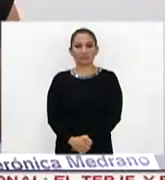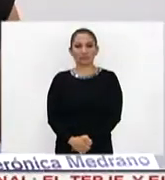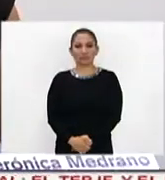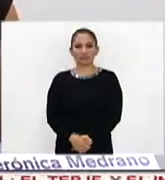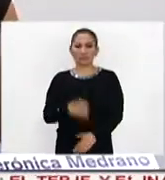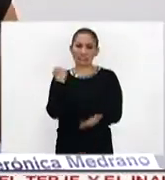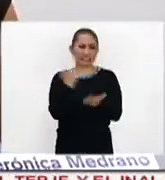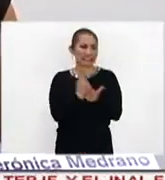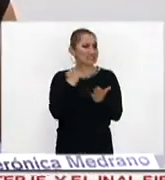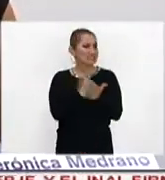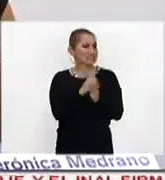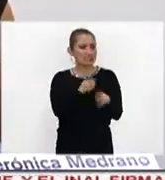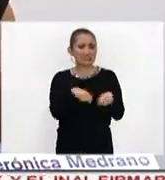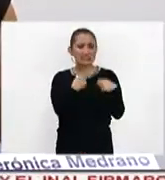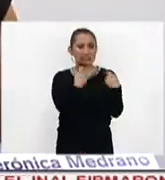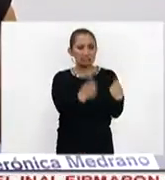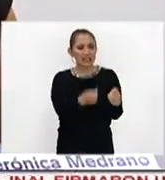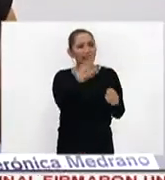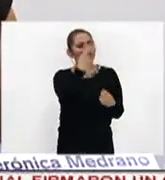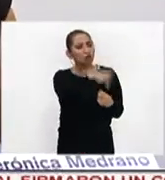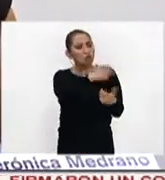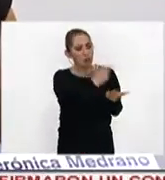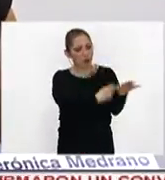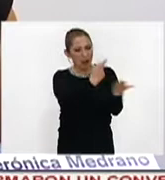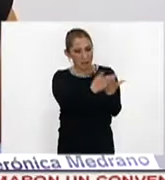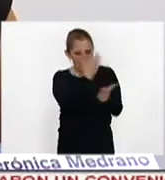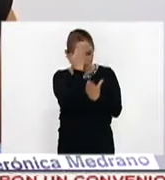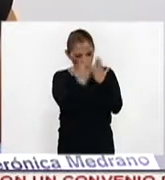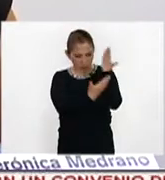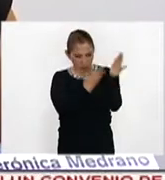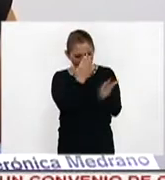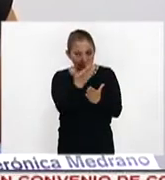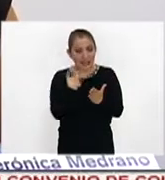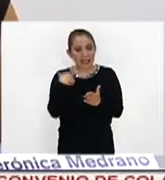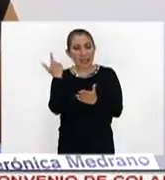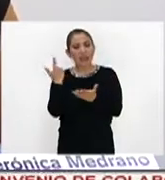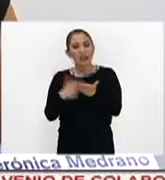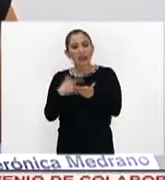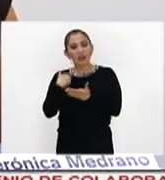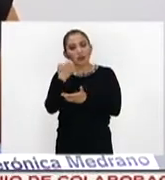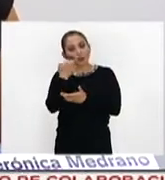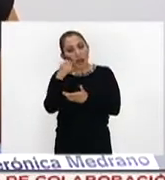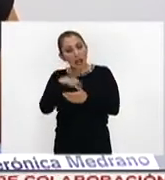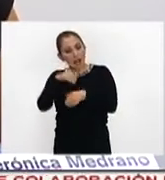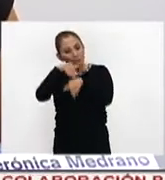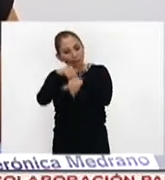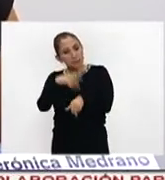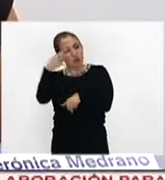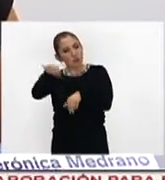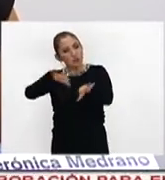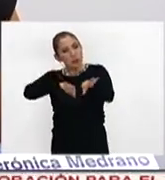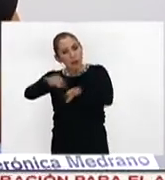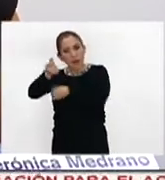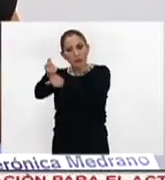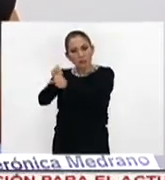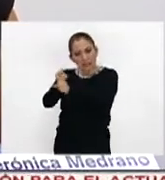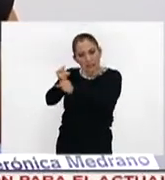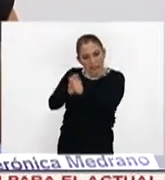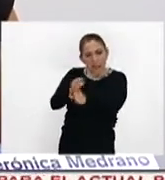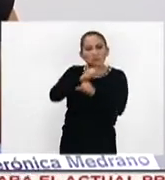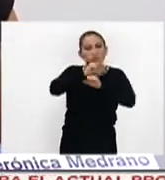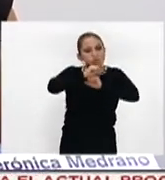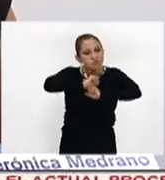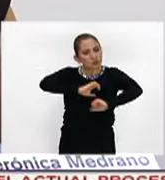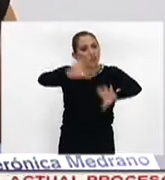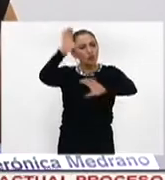Procesos ligados a la obtención de créditos dentro de sus planes de estudios y de control escolar, cumplimiento de sus funciones de investigación y de